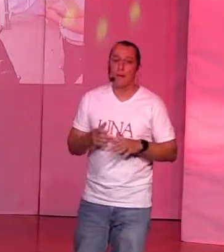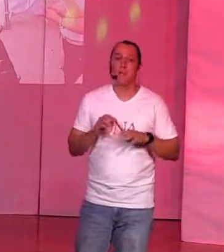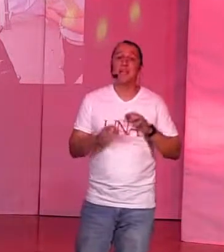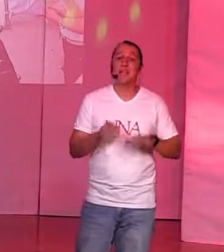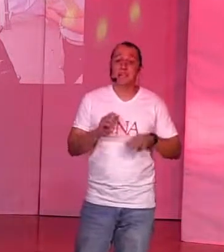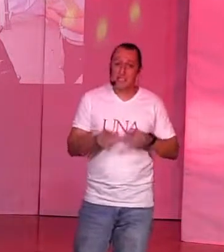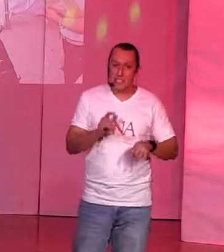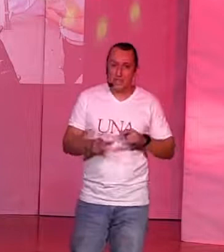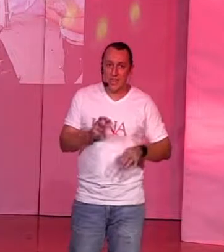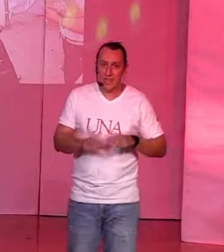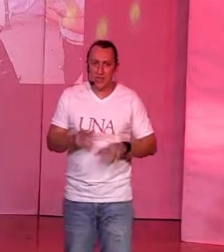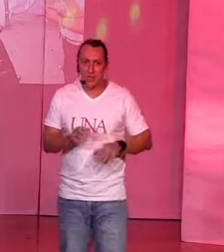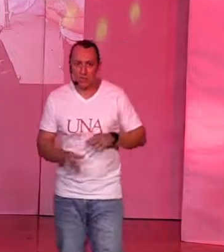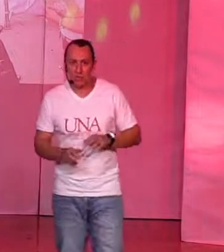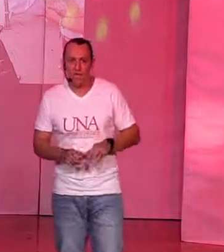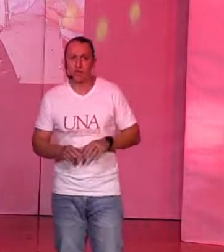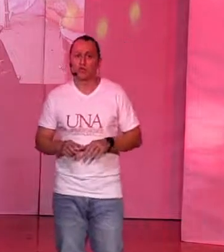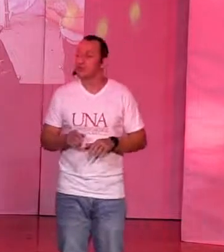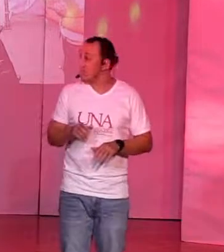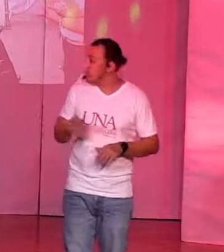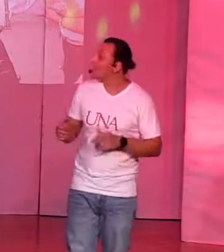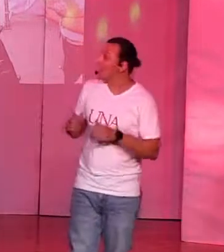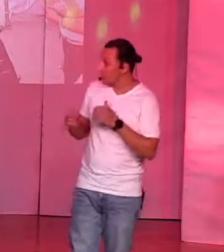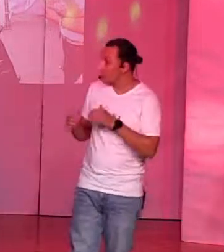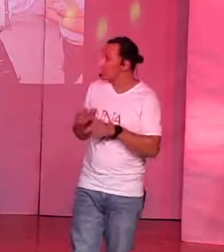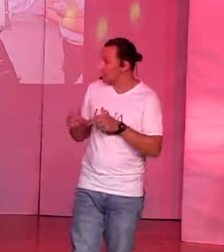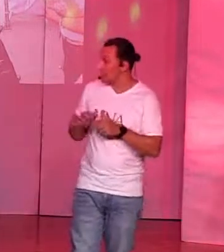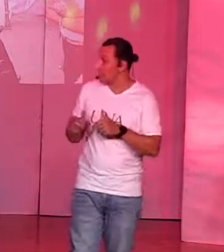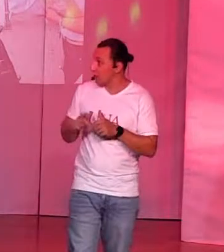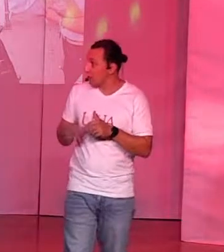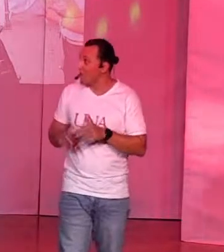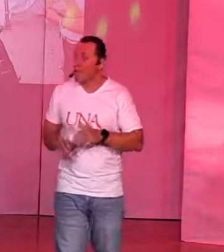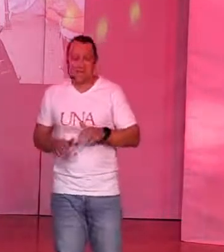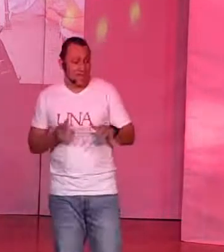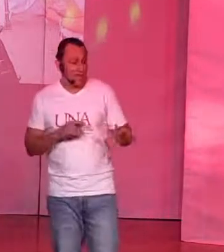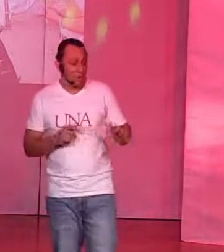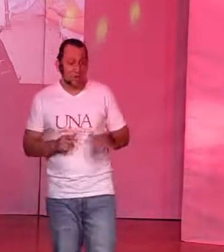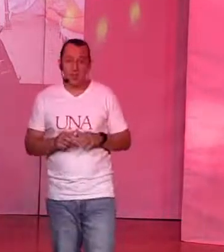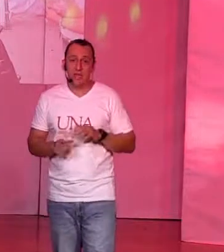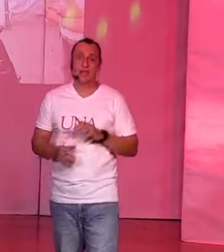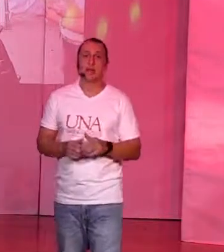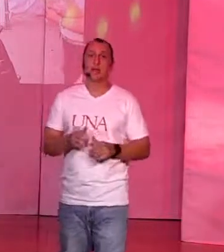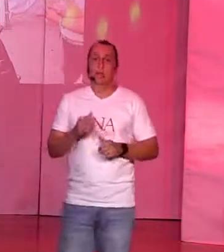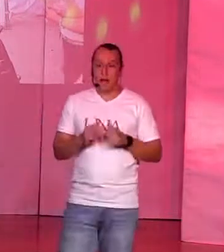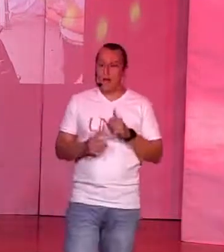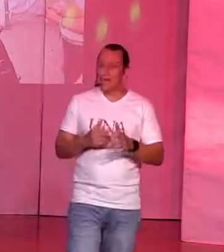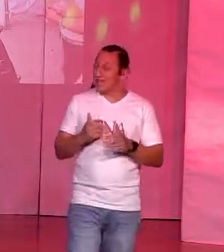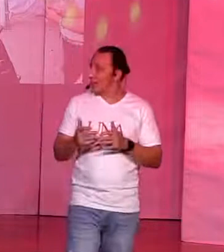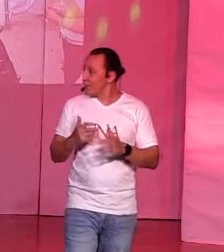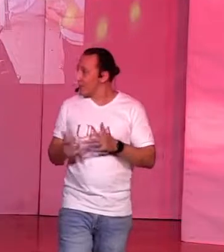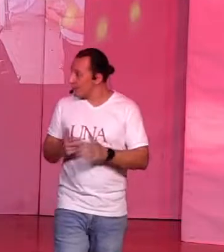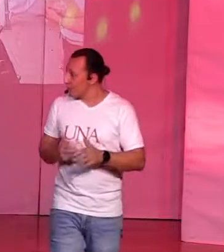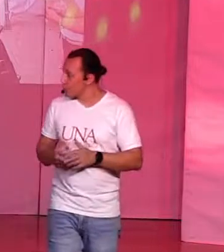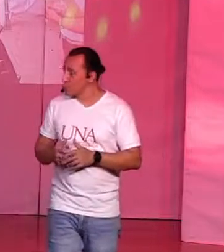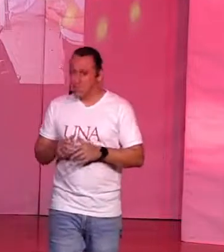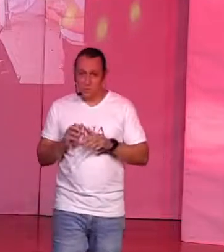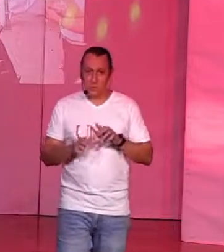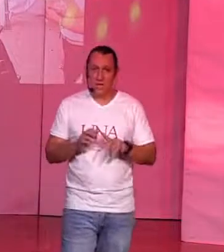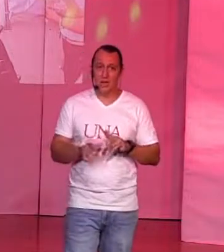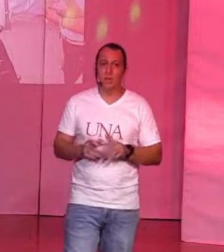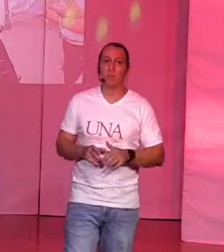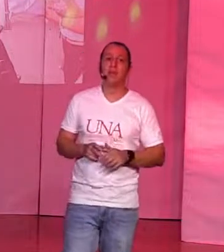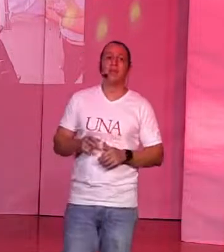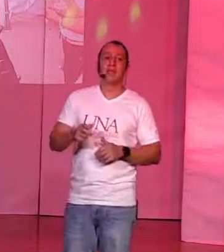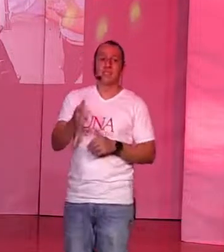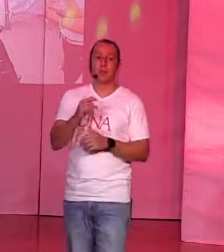nosotros mediante el chat ahí de YouTube, ¿verdad? Entonces ustedes pueden darnos las respuestas por ahí. Y aquí las compañeras van a ver quién fue el que puso, ustedes